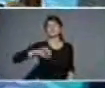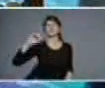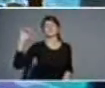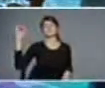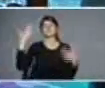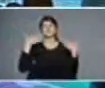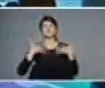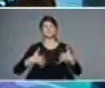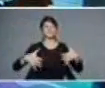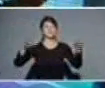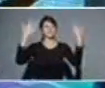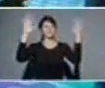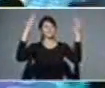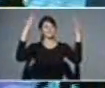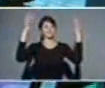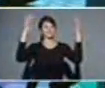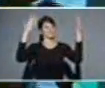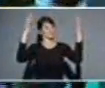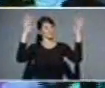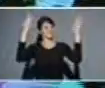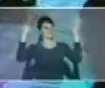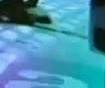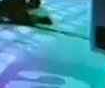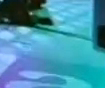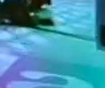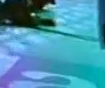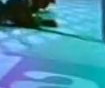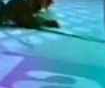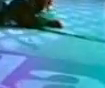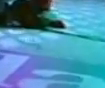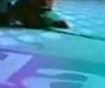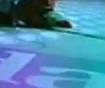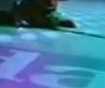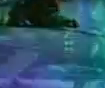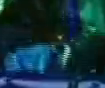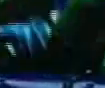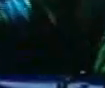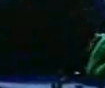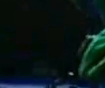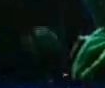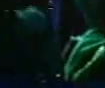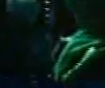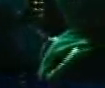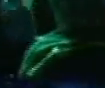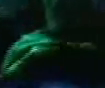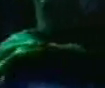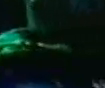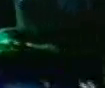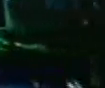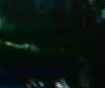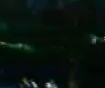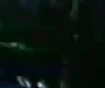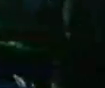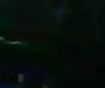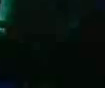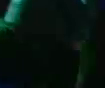canaria los troyanos tal vez no con mucho acierto en la fina pero desde luego con muchísimas ganas dicen los chinos que un viaje de